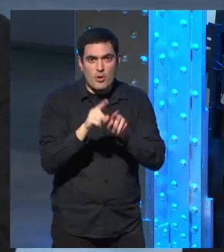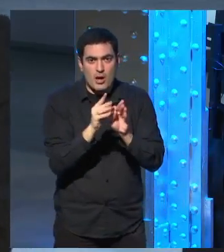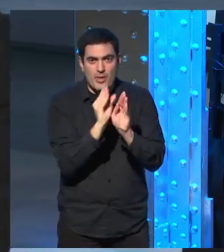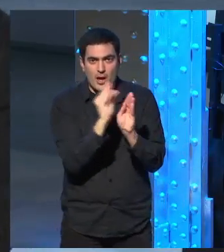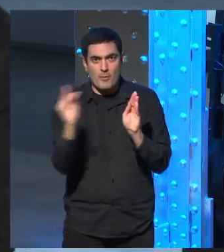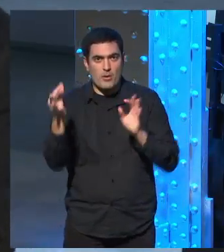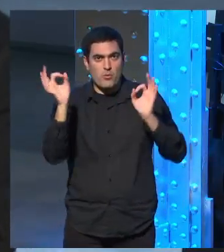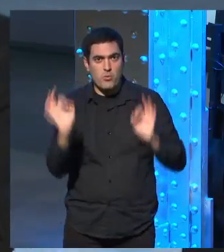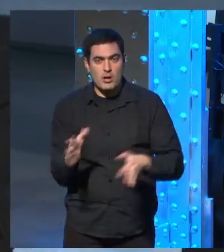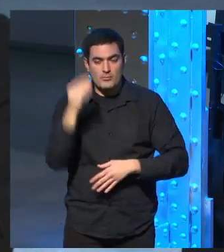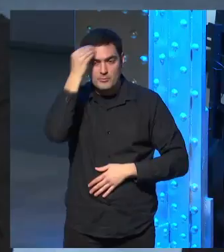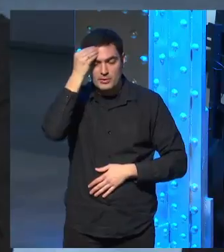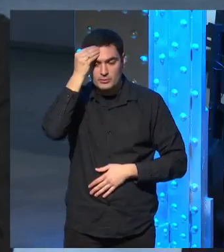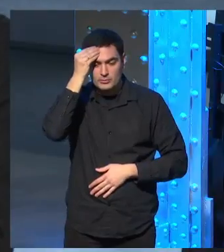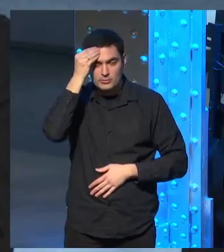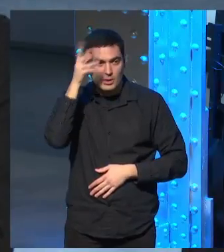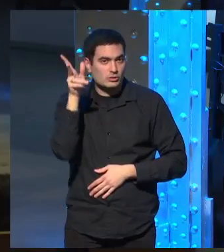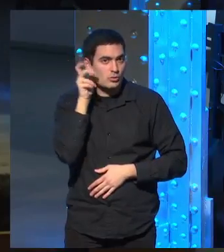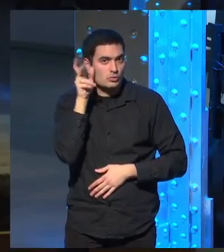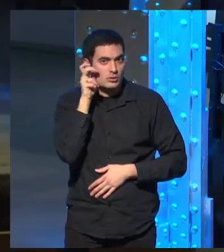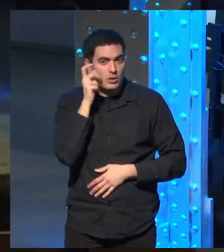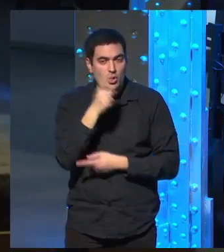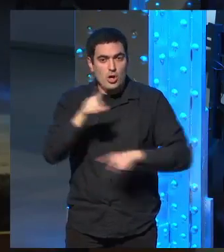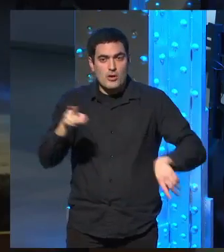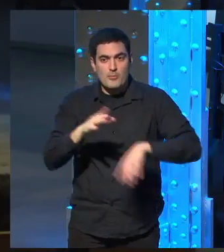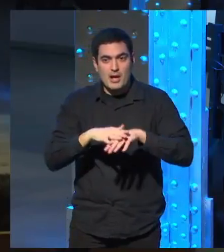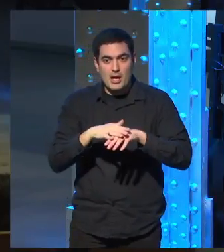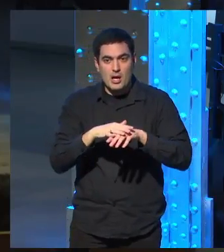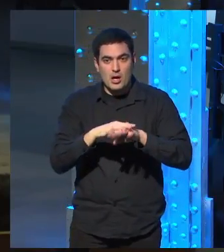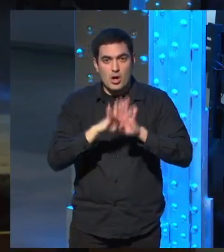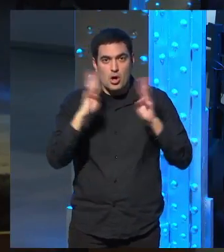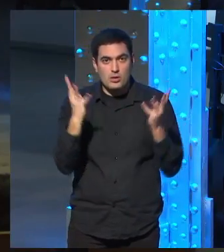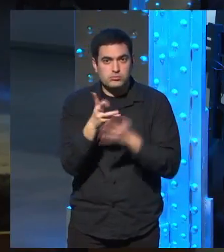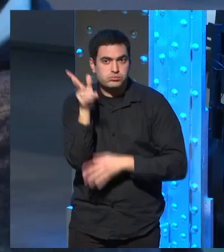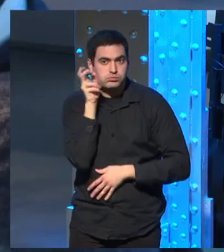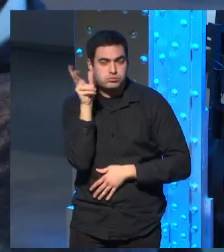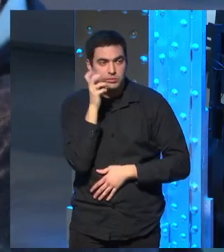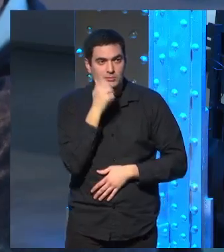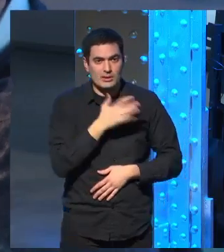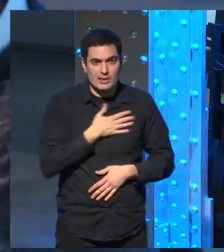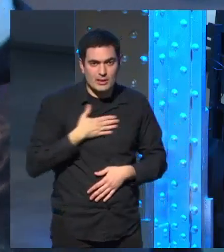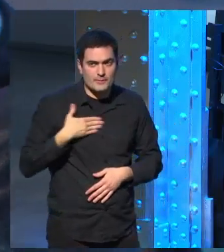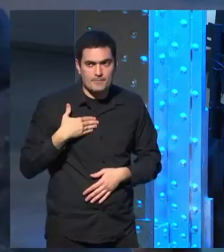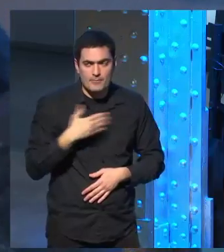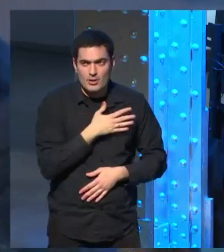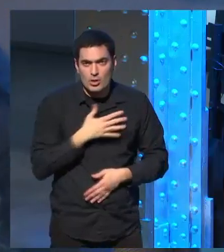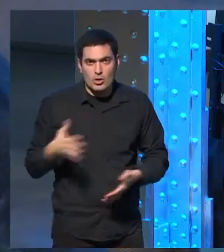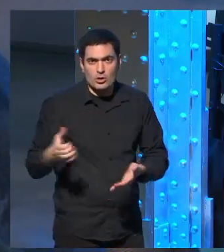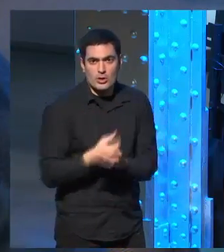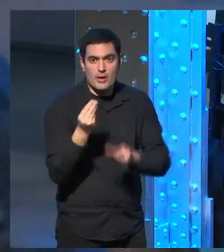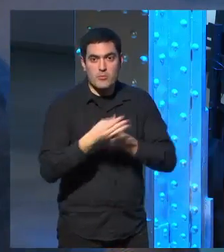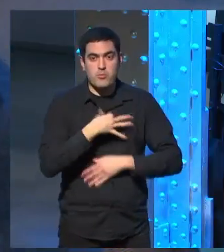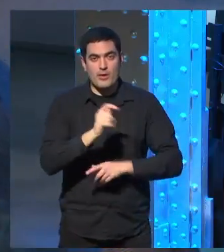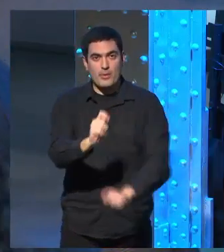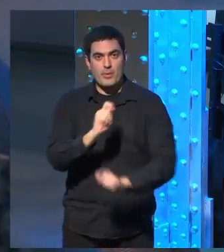yo pienso a veces, escuchando el concierto para orquesta, digo, es como si nos quisieran mostrar todo lo que puede hacer